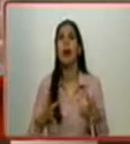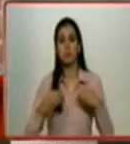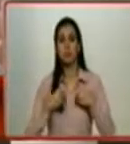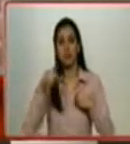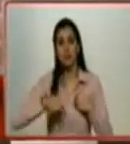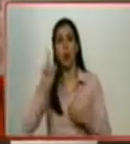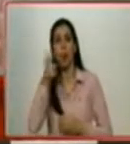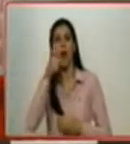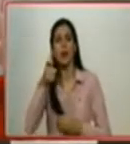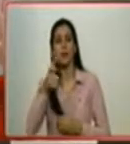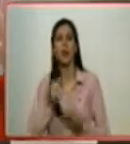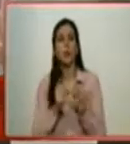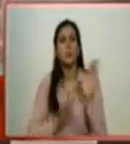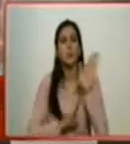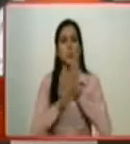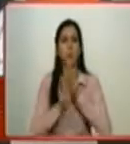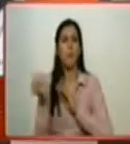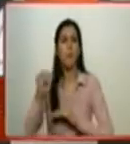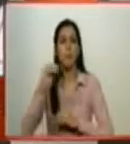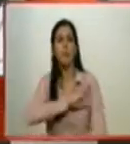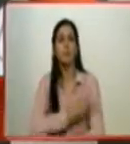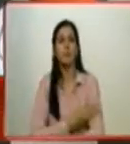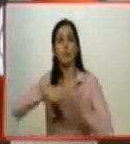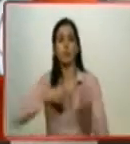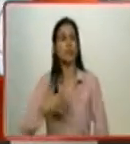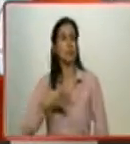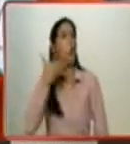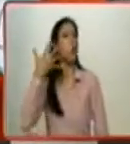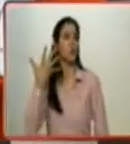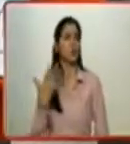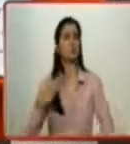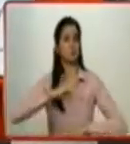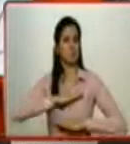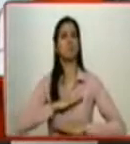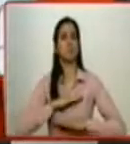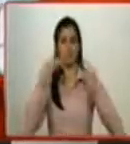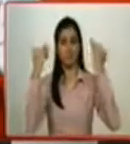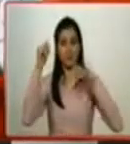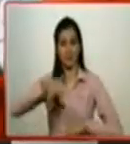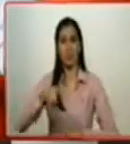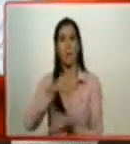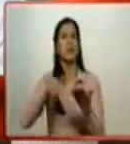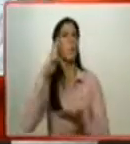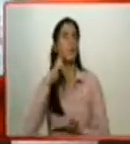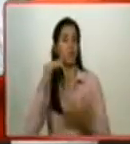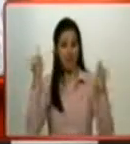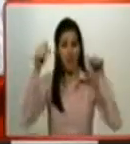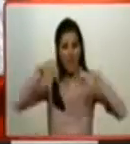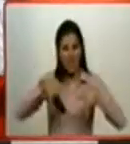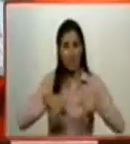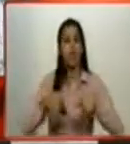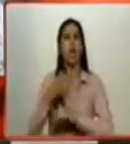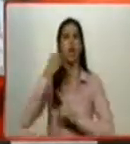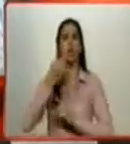Guárico de seguir desarrollando nuestra revolución. Nos sentimos orgullosos, satisfechos de celebrar aquí en la Plaza Bolívar el logro obtenido